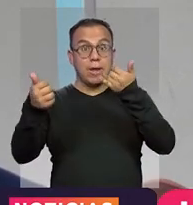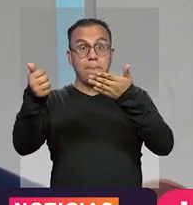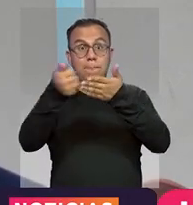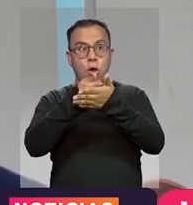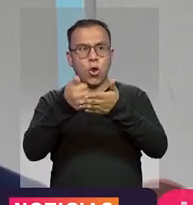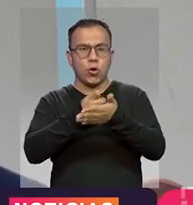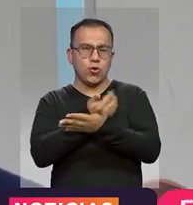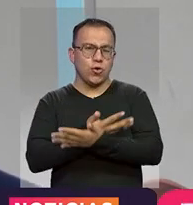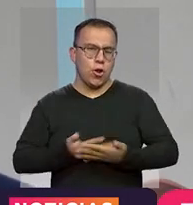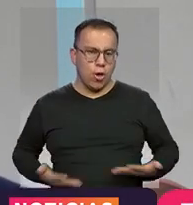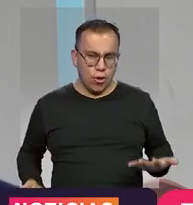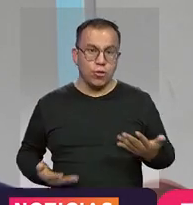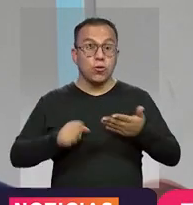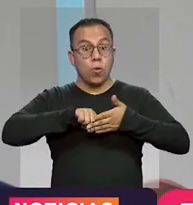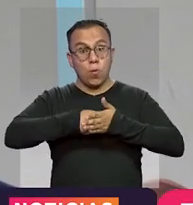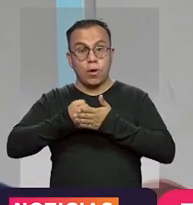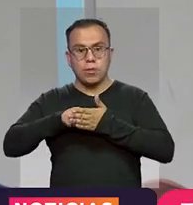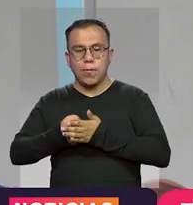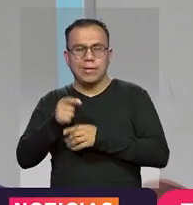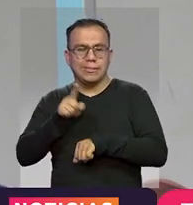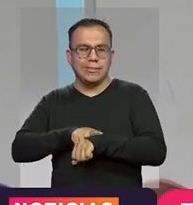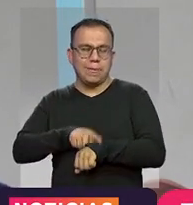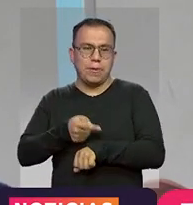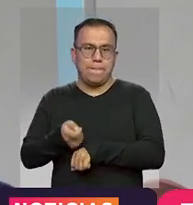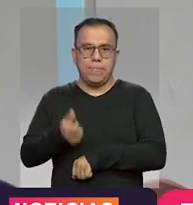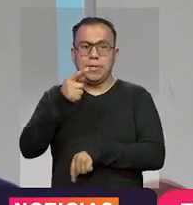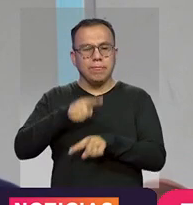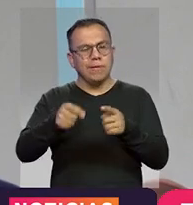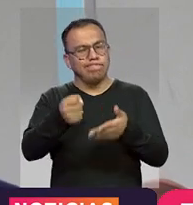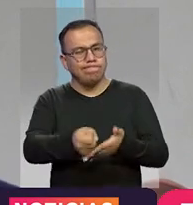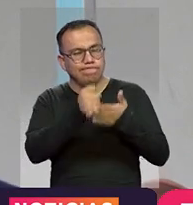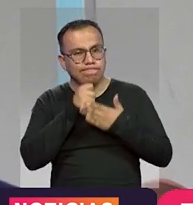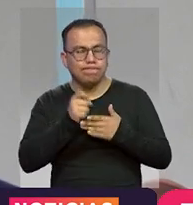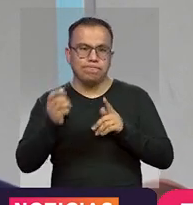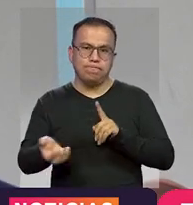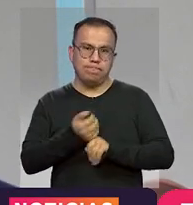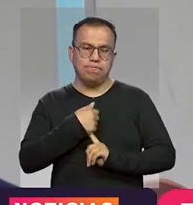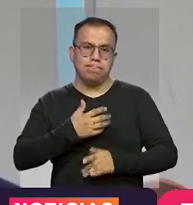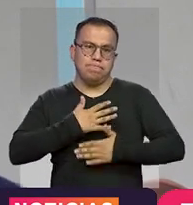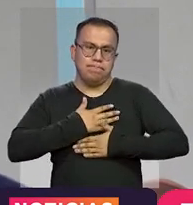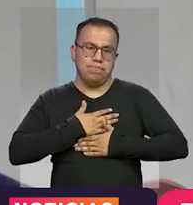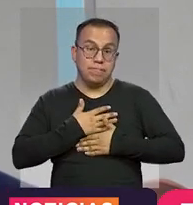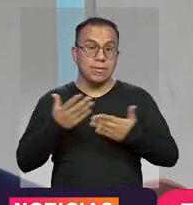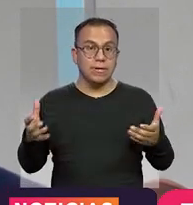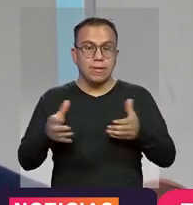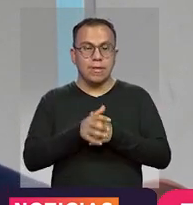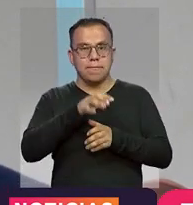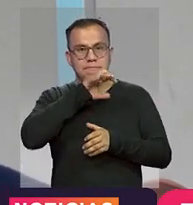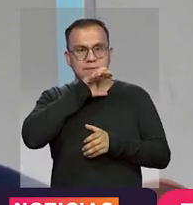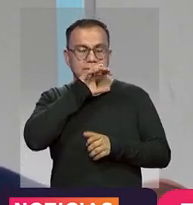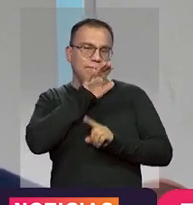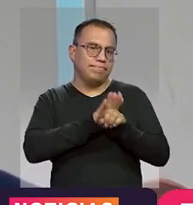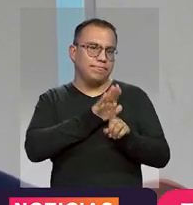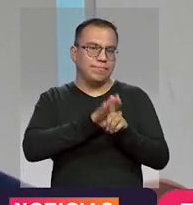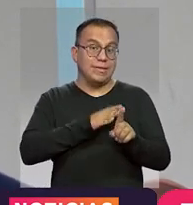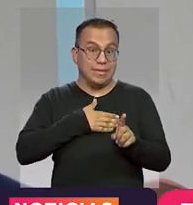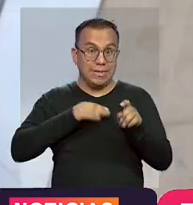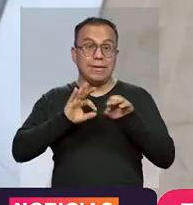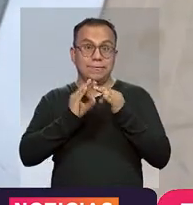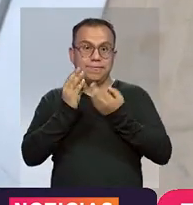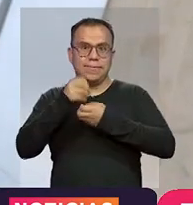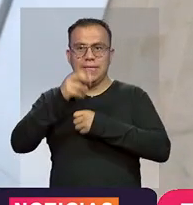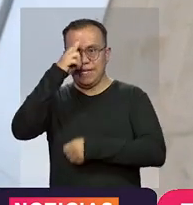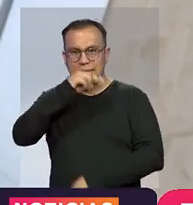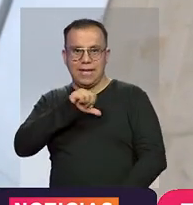las cosas o guardan las grabaciones cierto tiempo o sea que nos ayuden para recuperar a nuestra a nuestra mascota la mascota de nuestras hijas